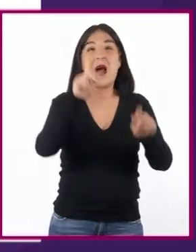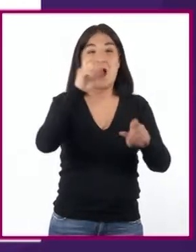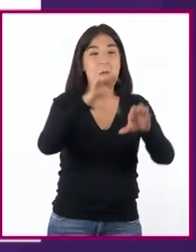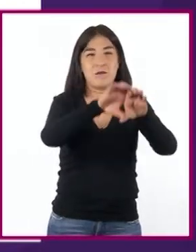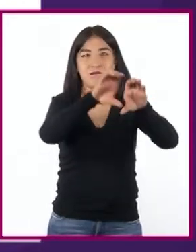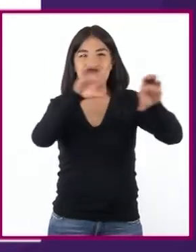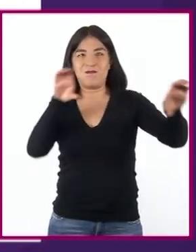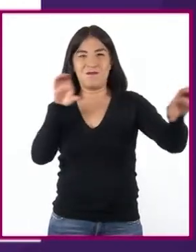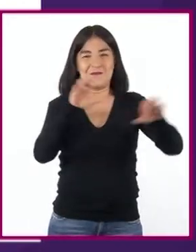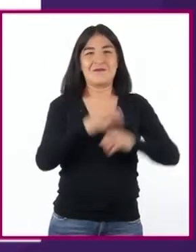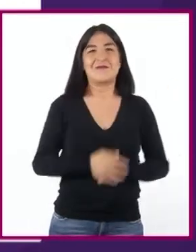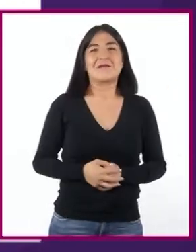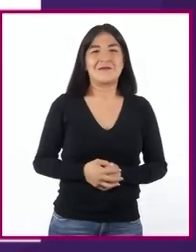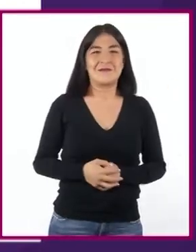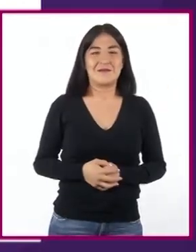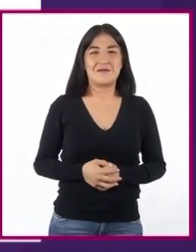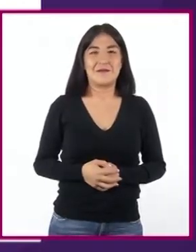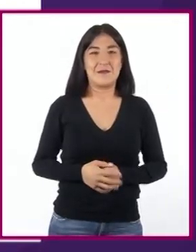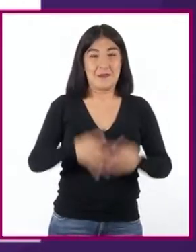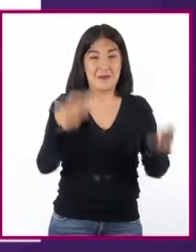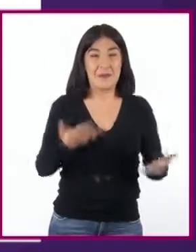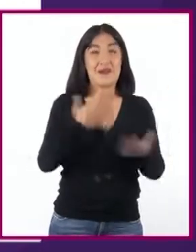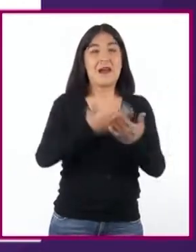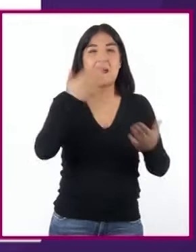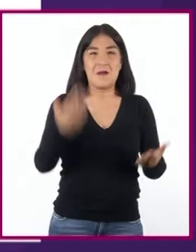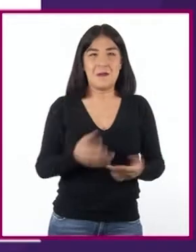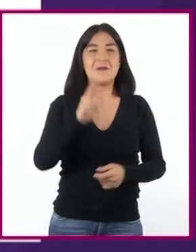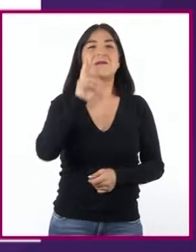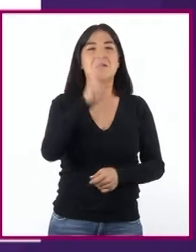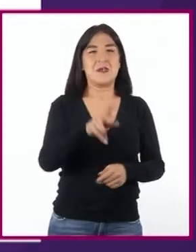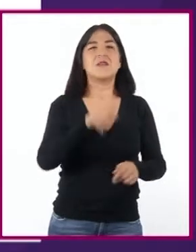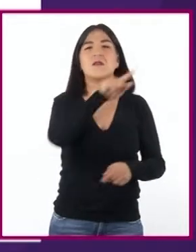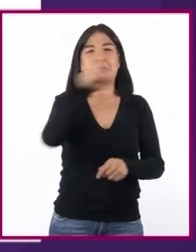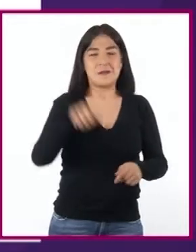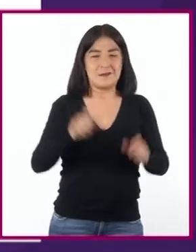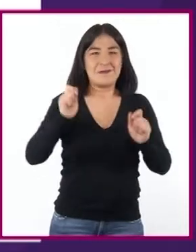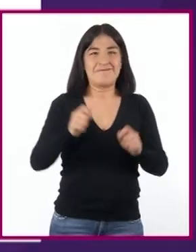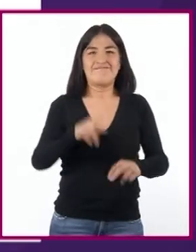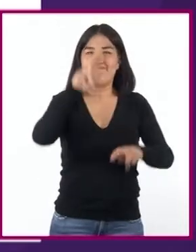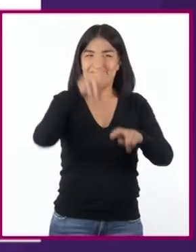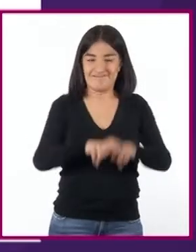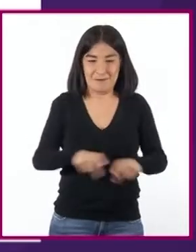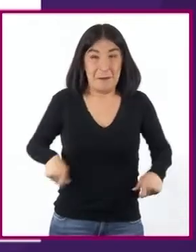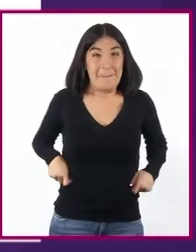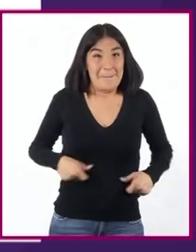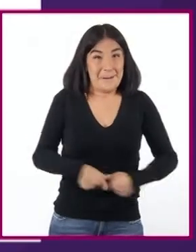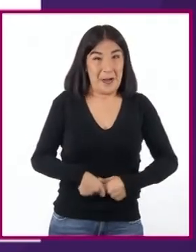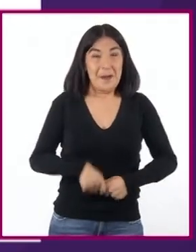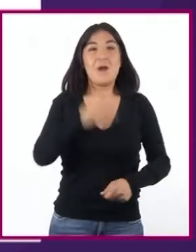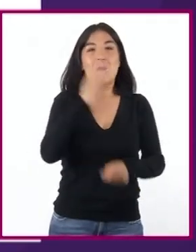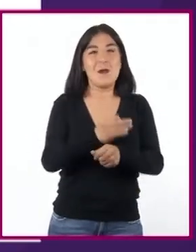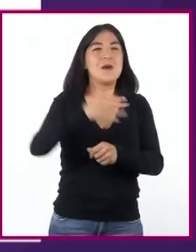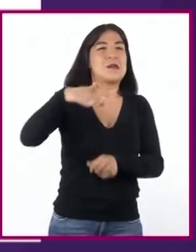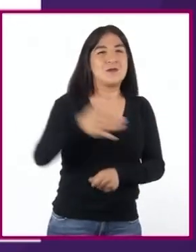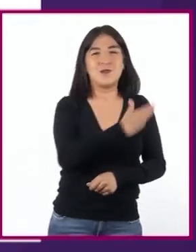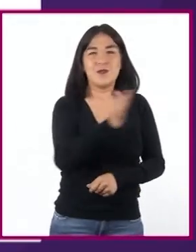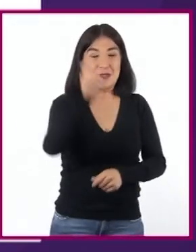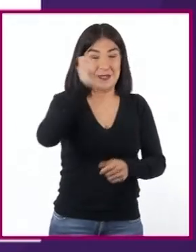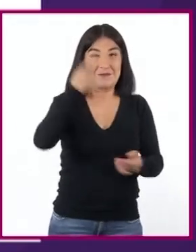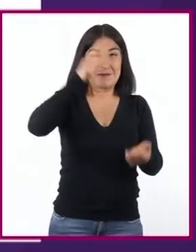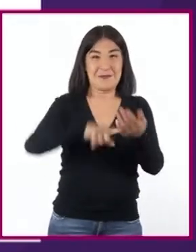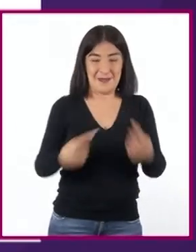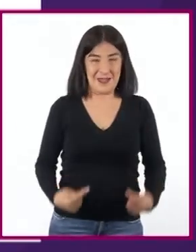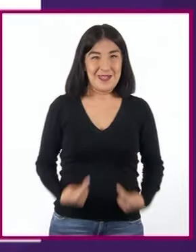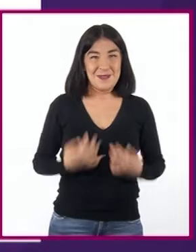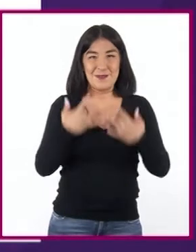como esta. Ahora, tomen asiento y abrochen sus cinturones, porque realizaremos el recorrido de la sangre